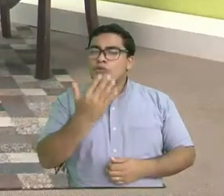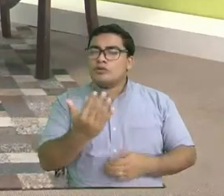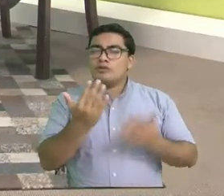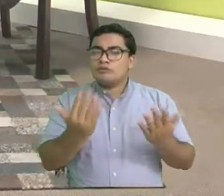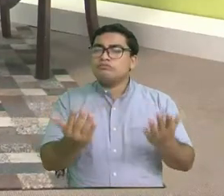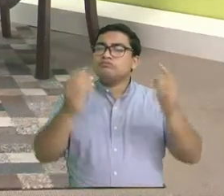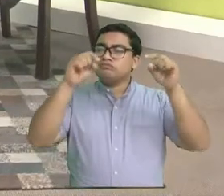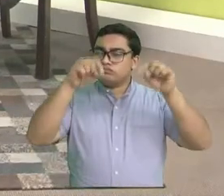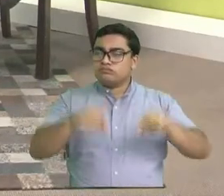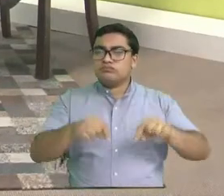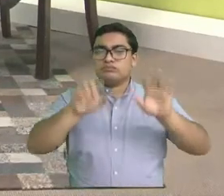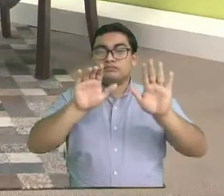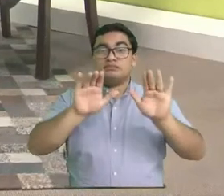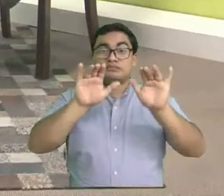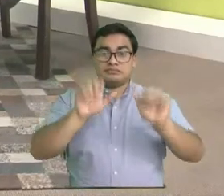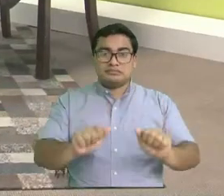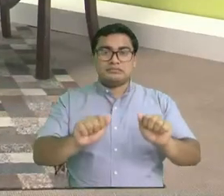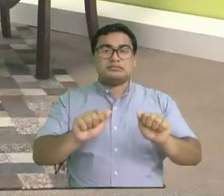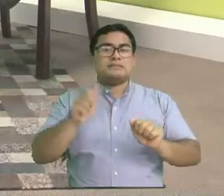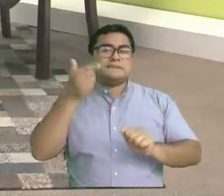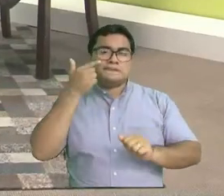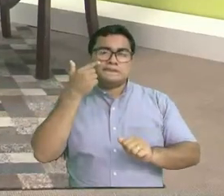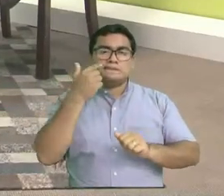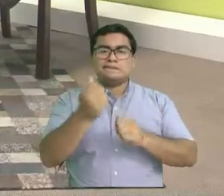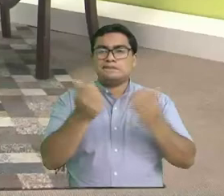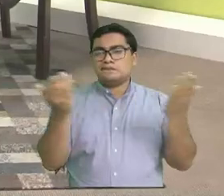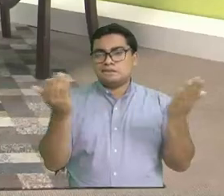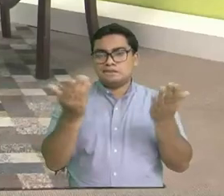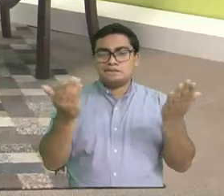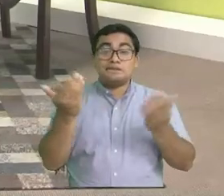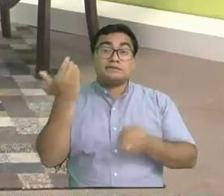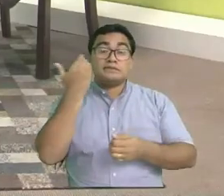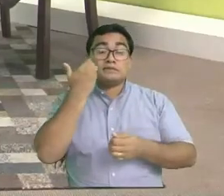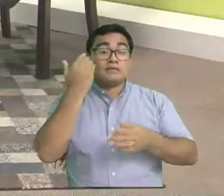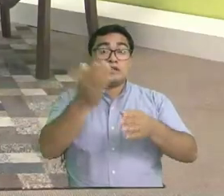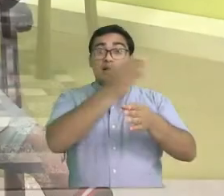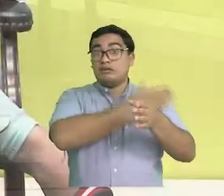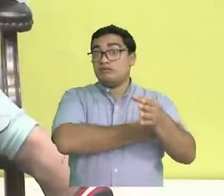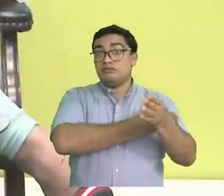hay un conocimiento acerca de este síndrome y anteriormente no?